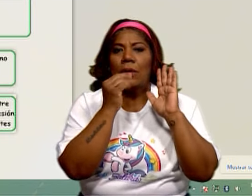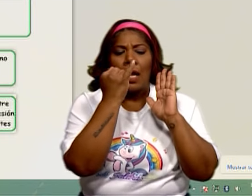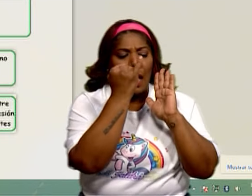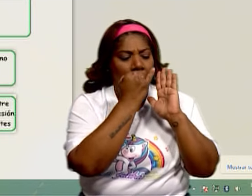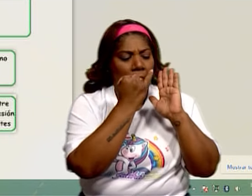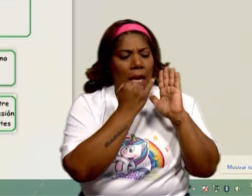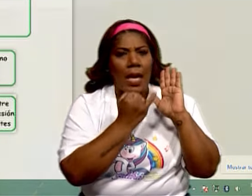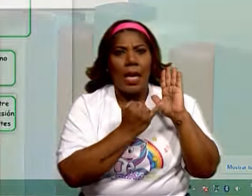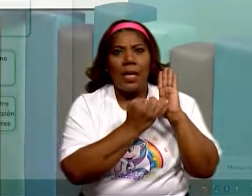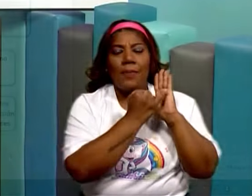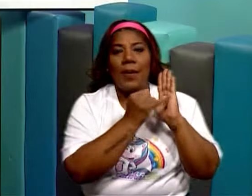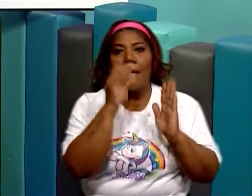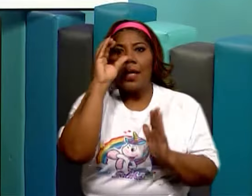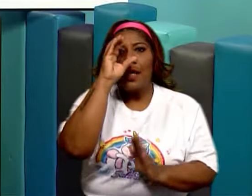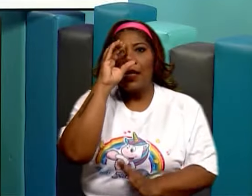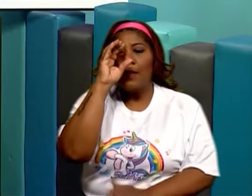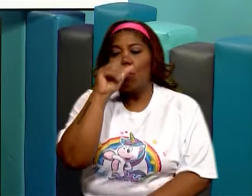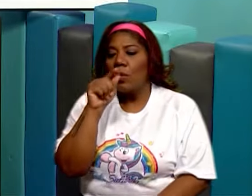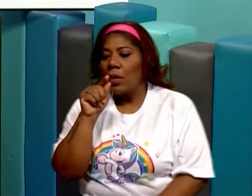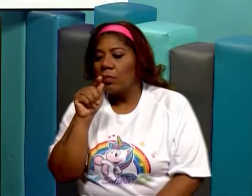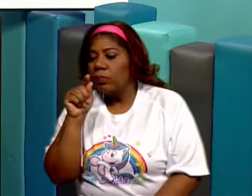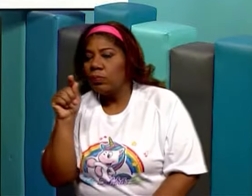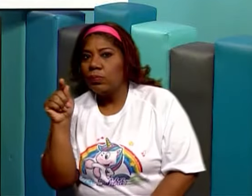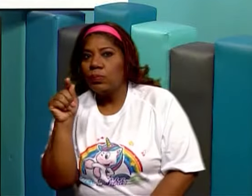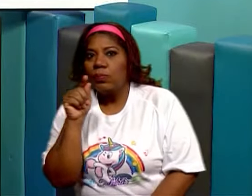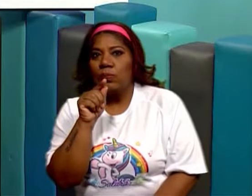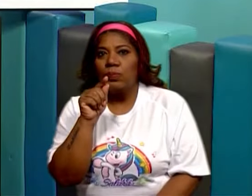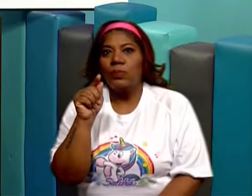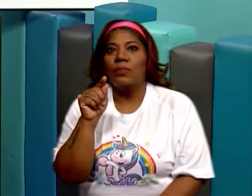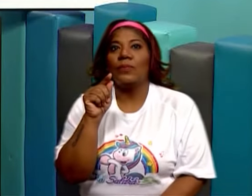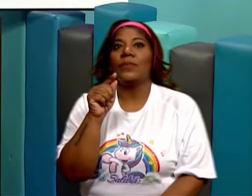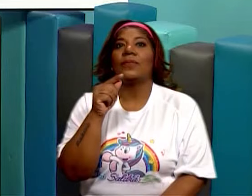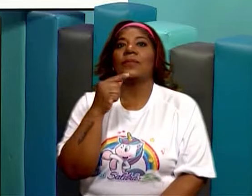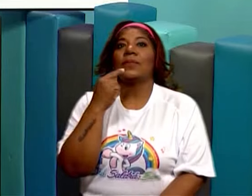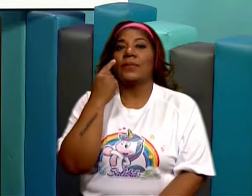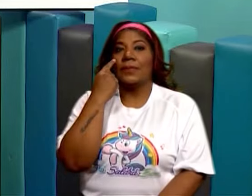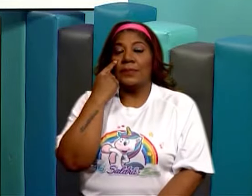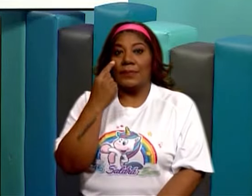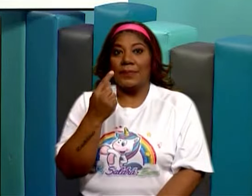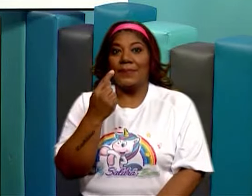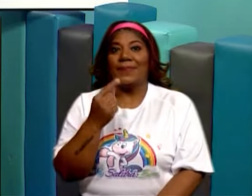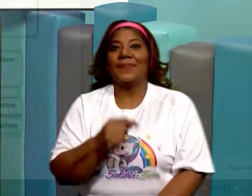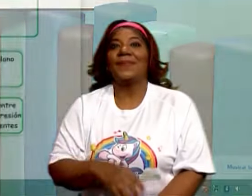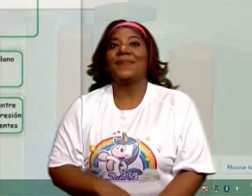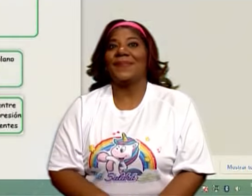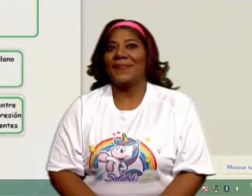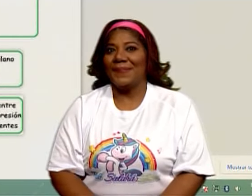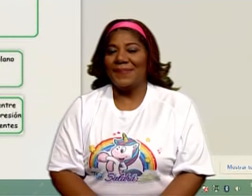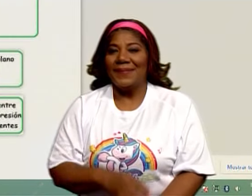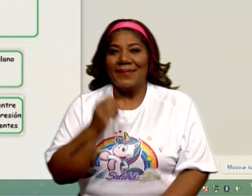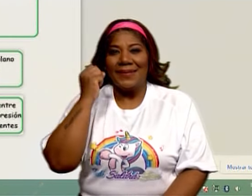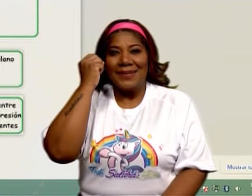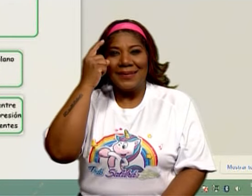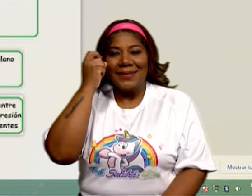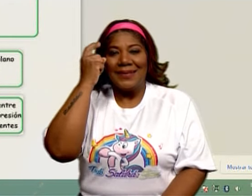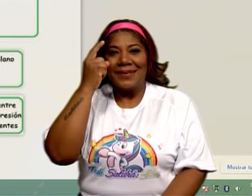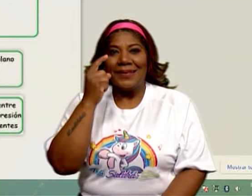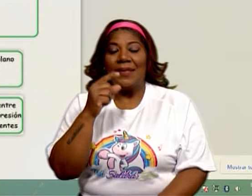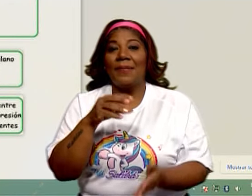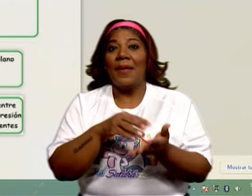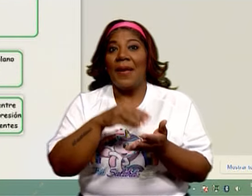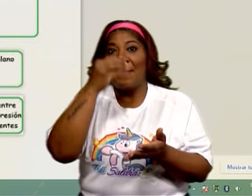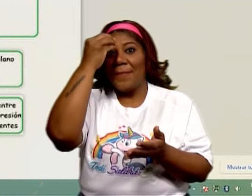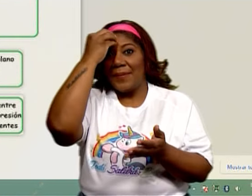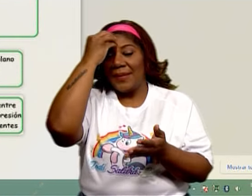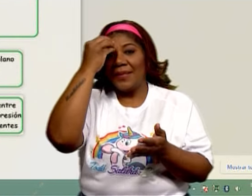y según la definición y lo que vemos en las imágenes, vamos a ir colocando la definición, ¿ok?